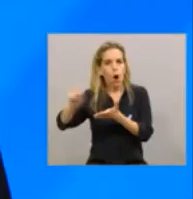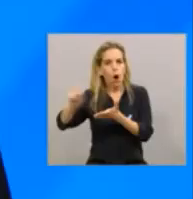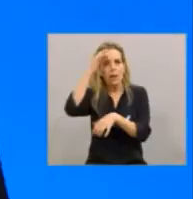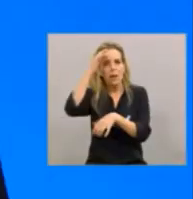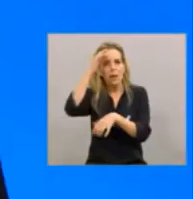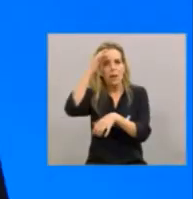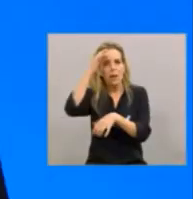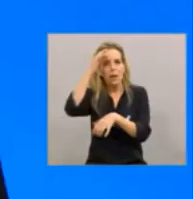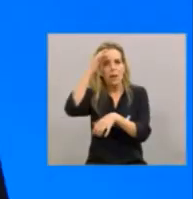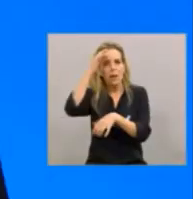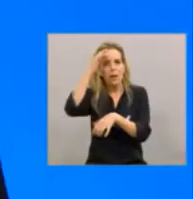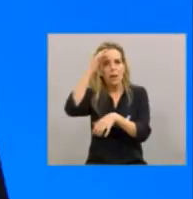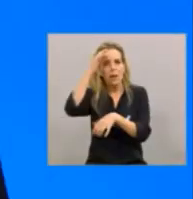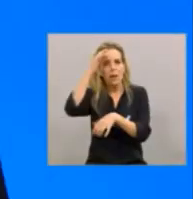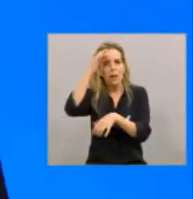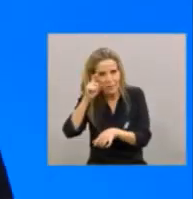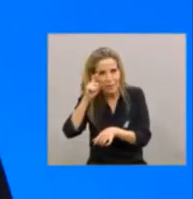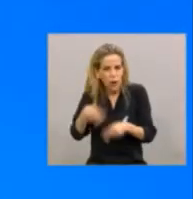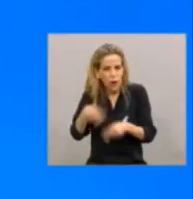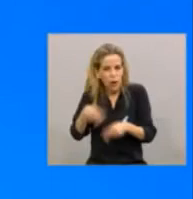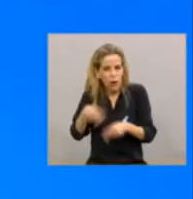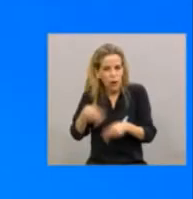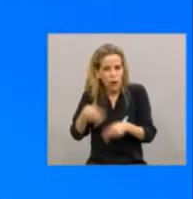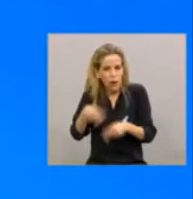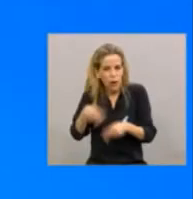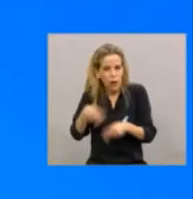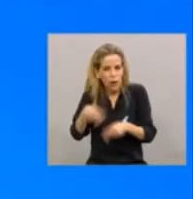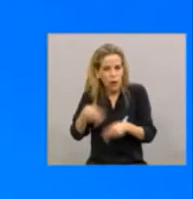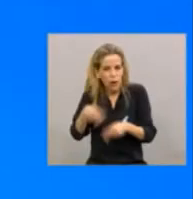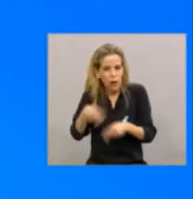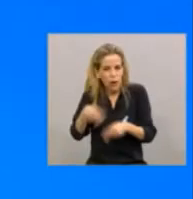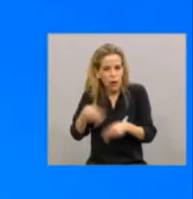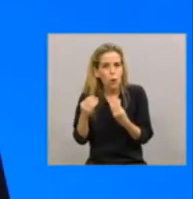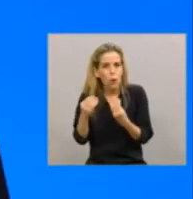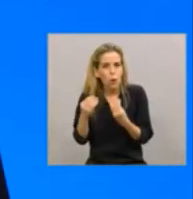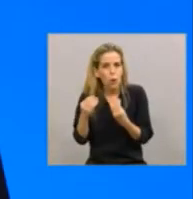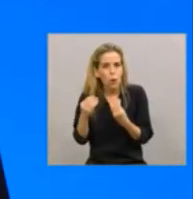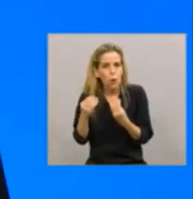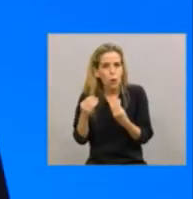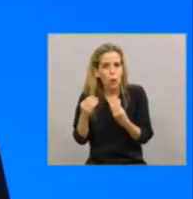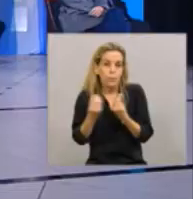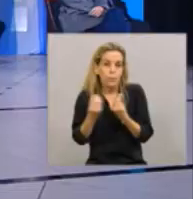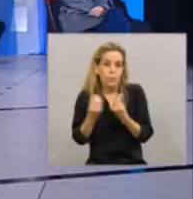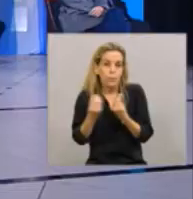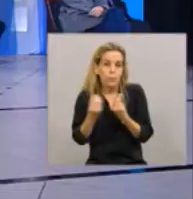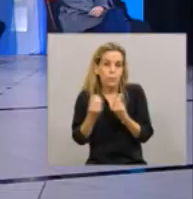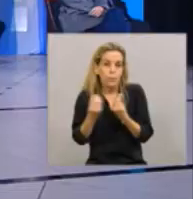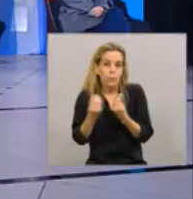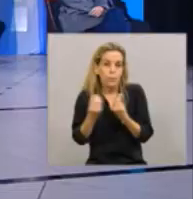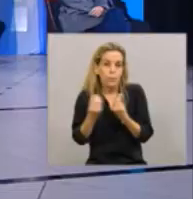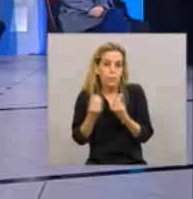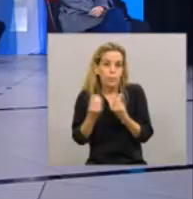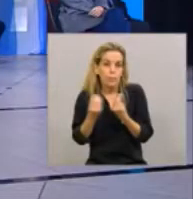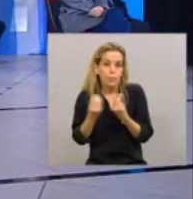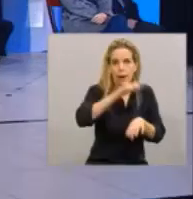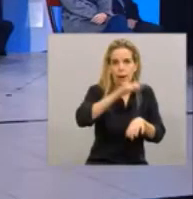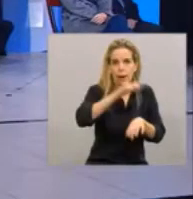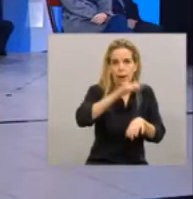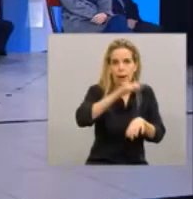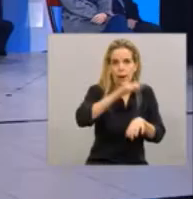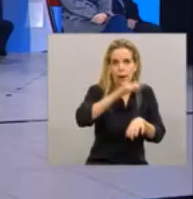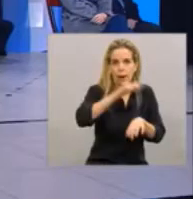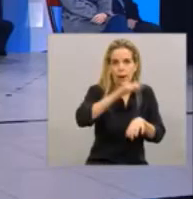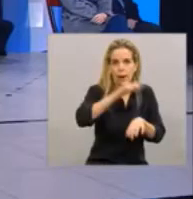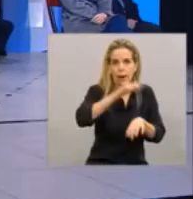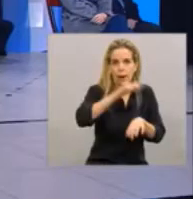pestes las pandemias las epidemias tienen ingresos a borde que termina con las vidas traen a la muerte